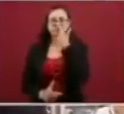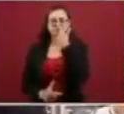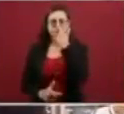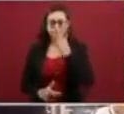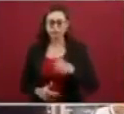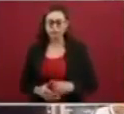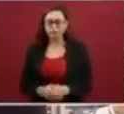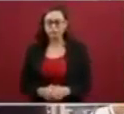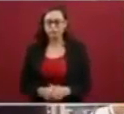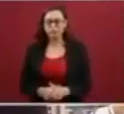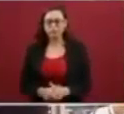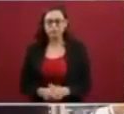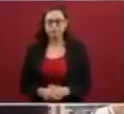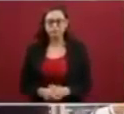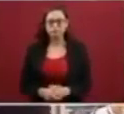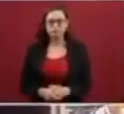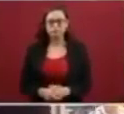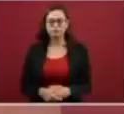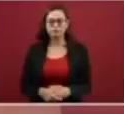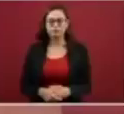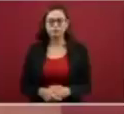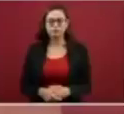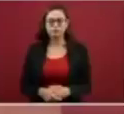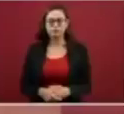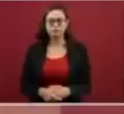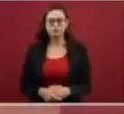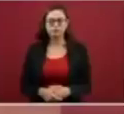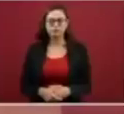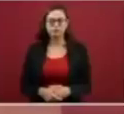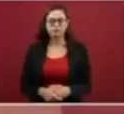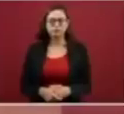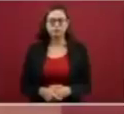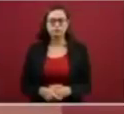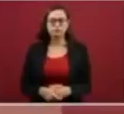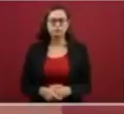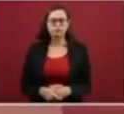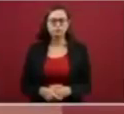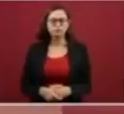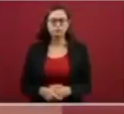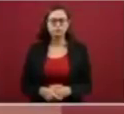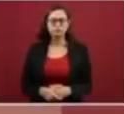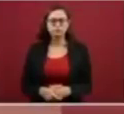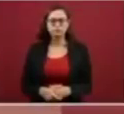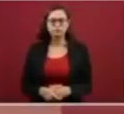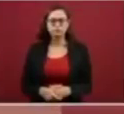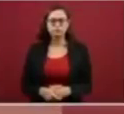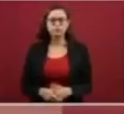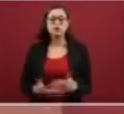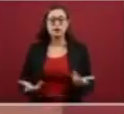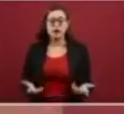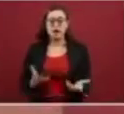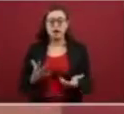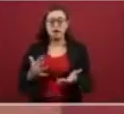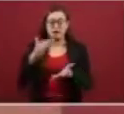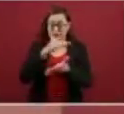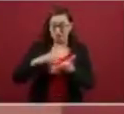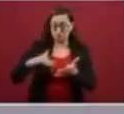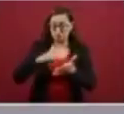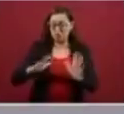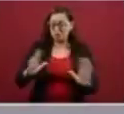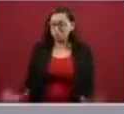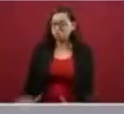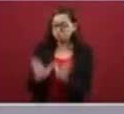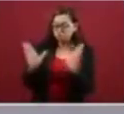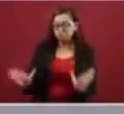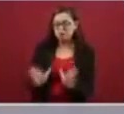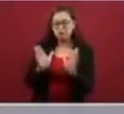Ya se presentó la estrategia para el fomento a la lectura y